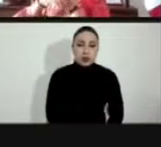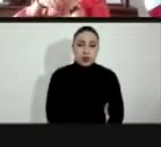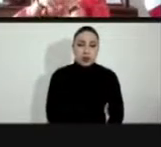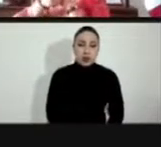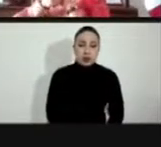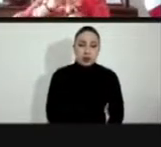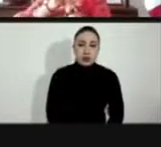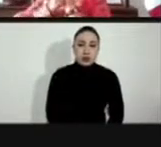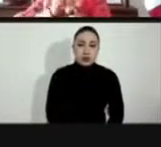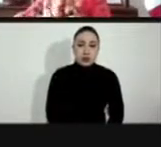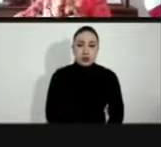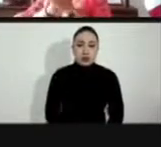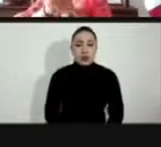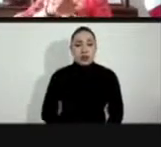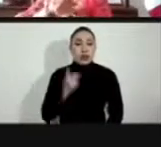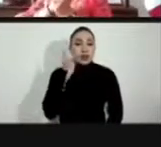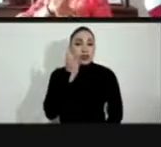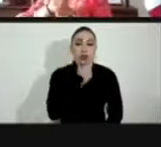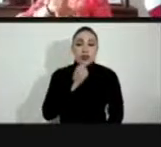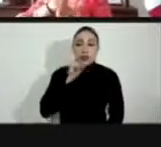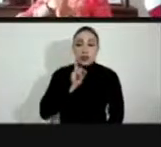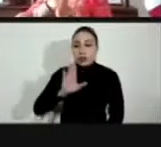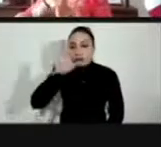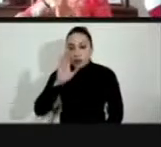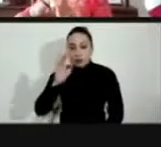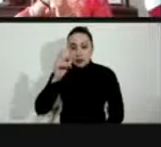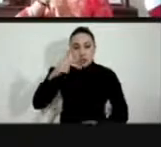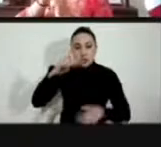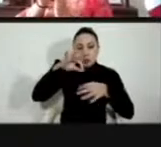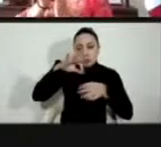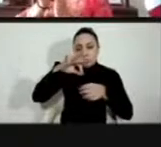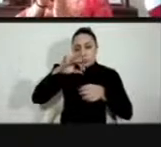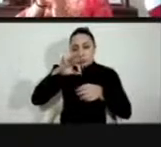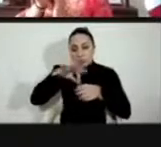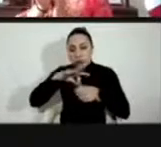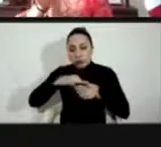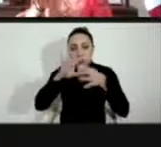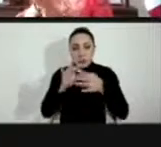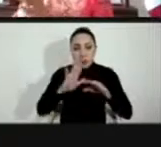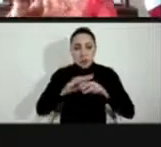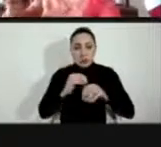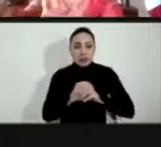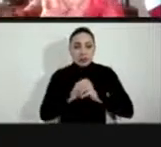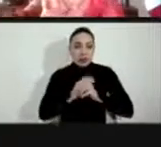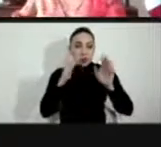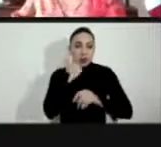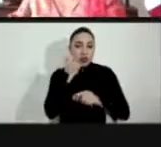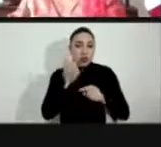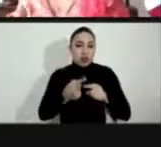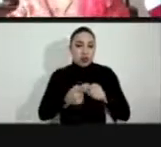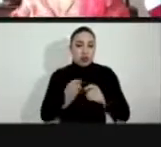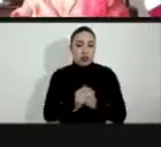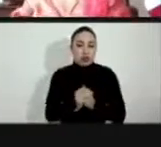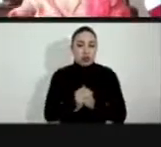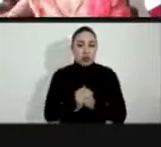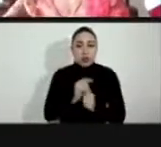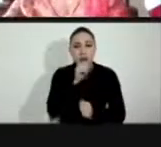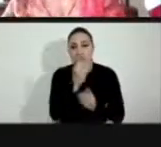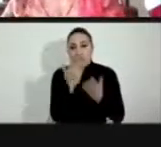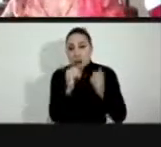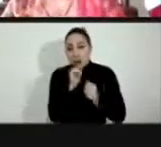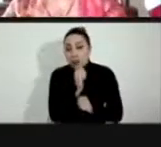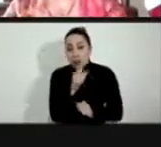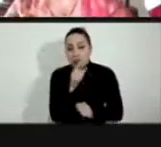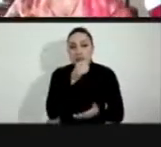¿Alguna diputada o algún diputado desea razonar su voto? Se solicita a la Secretaría de recoger la votación nominal. Por instrucciones